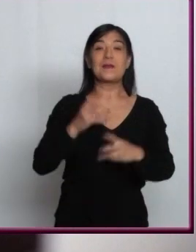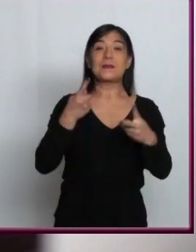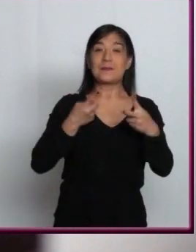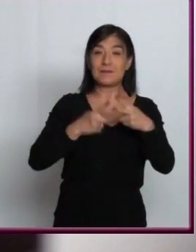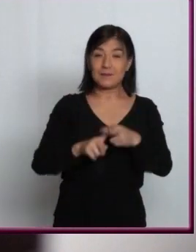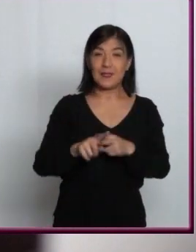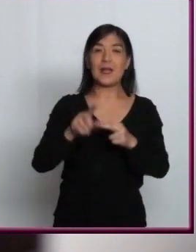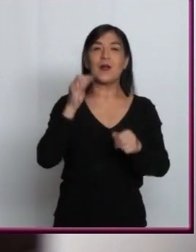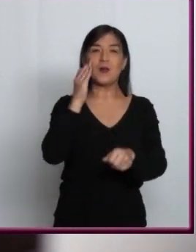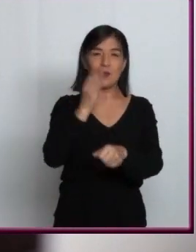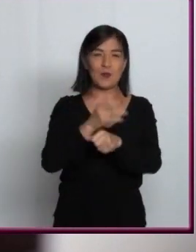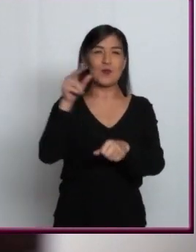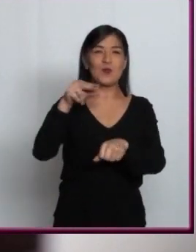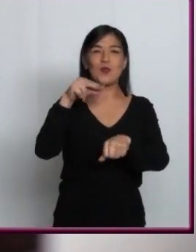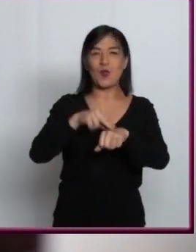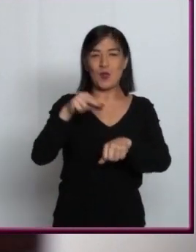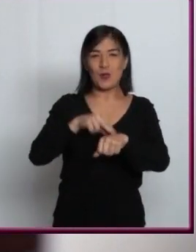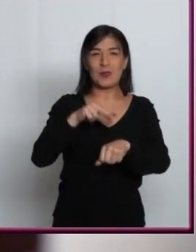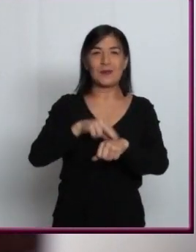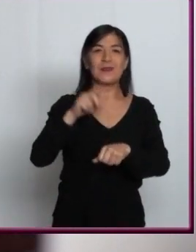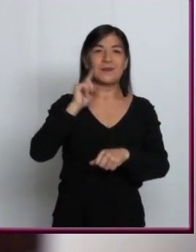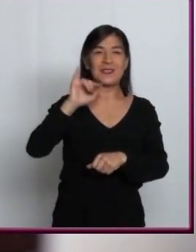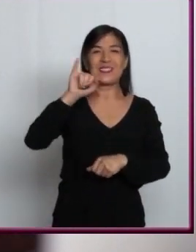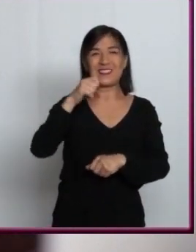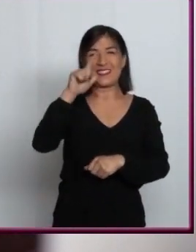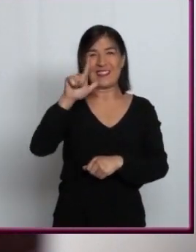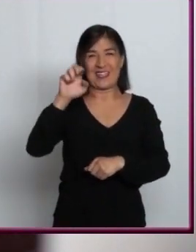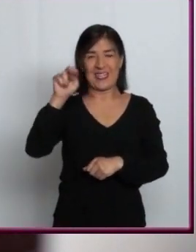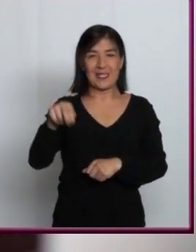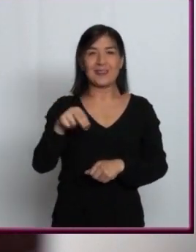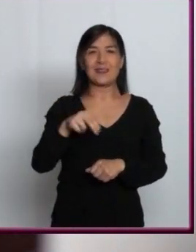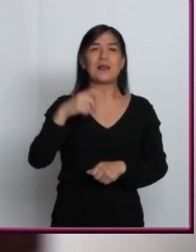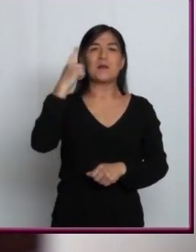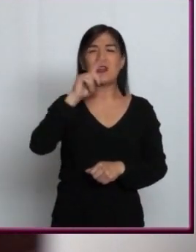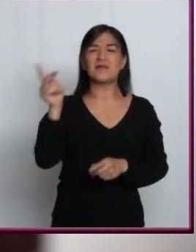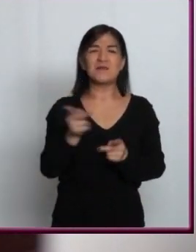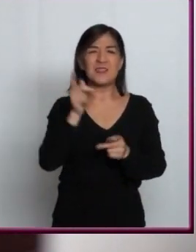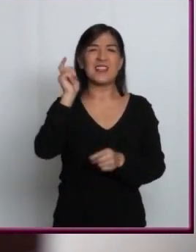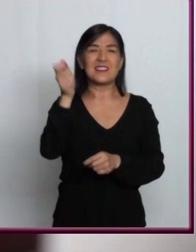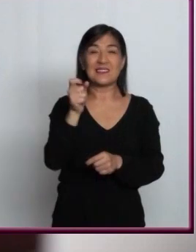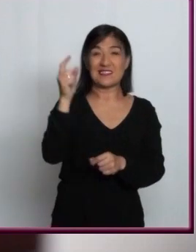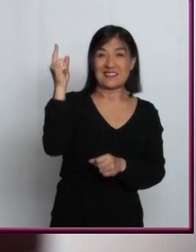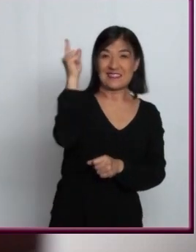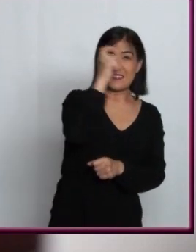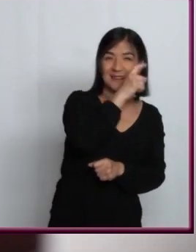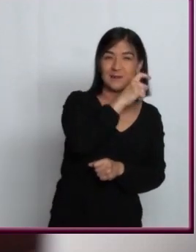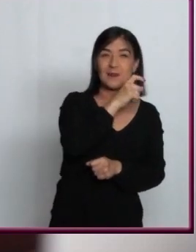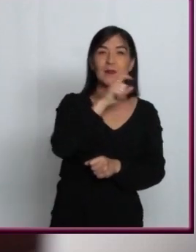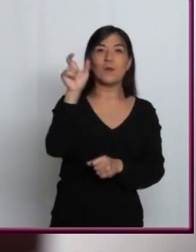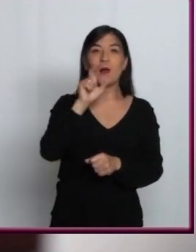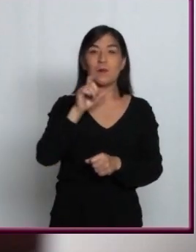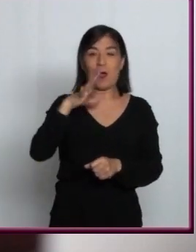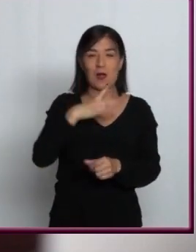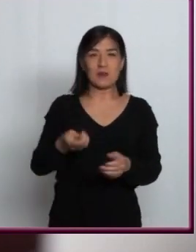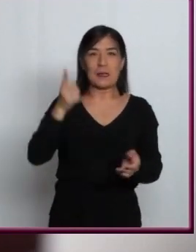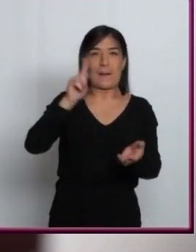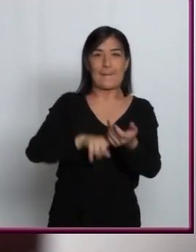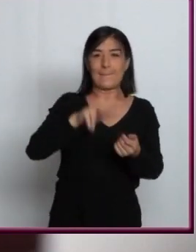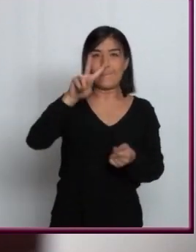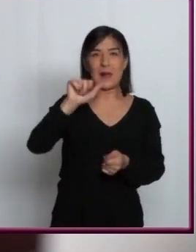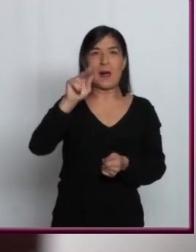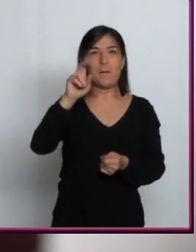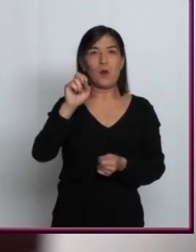Continuamos con la doctora Gilén Gómez Maqueoff ahora para preguntarle ¿qué implicaciones tiene saber que hay vapor de agua en